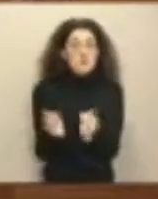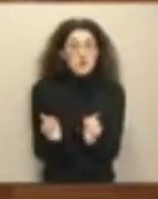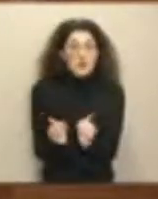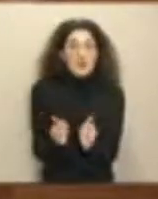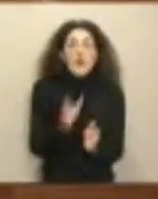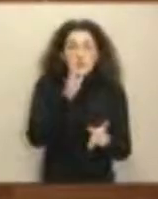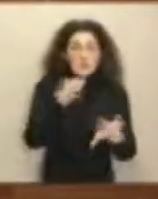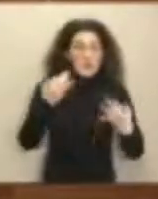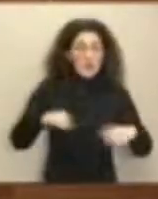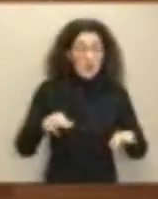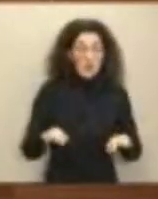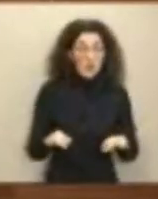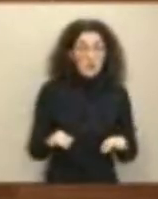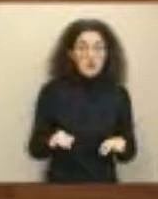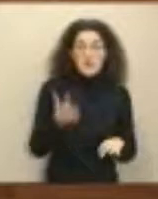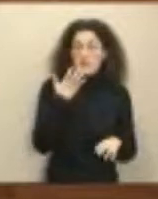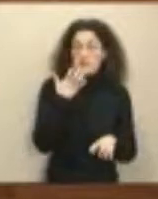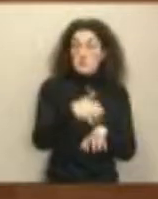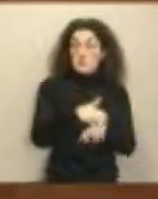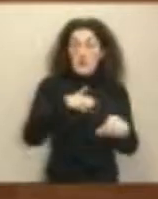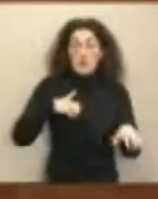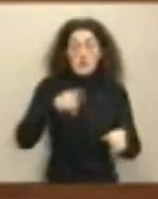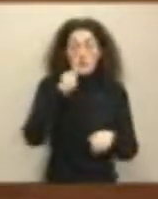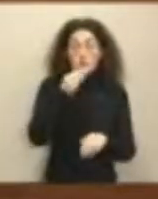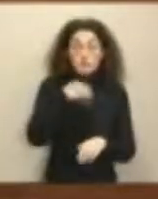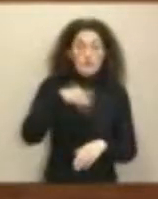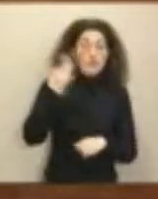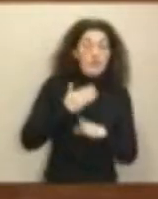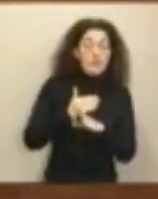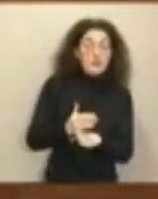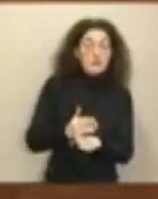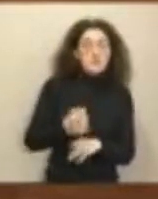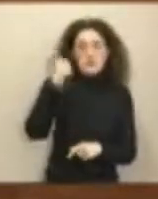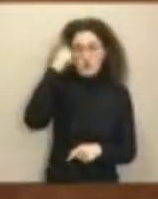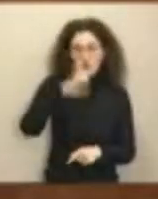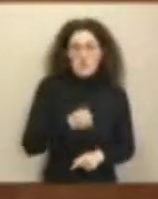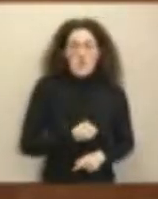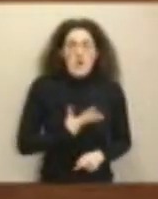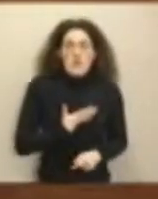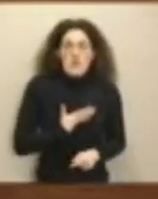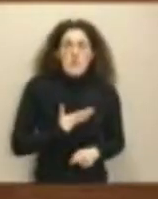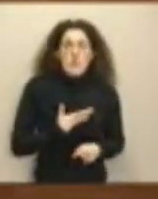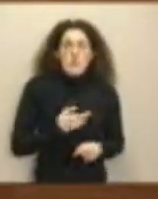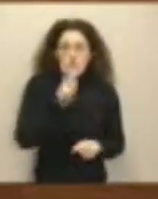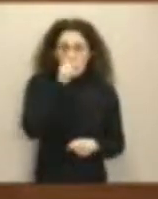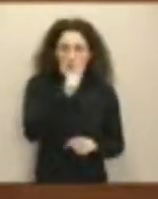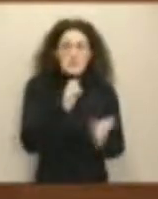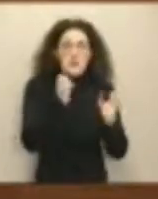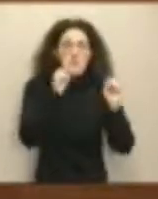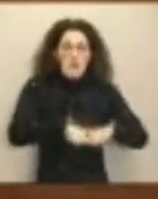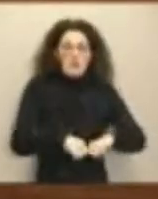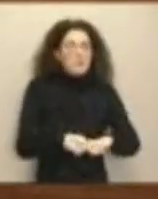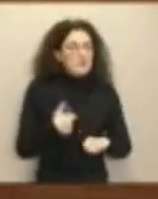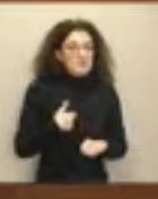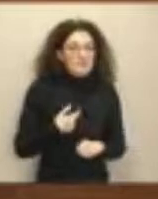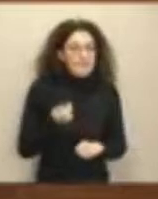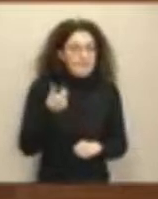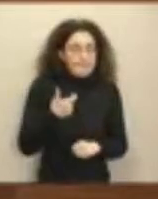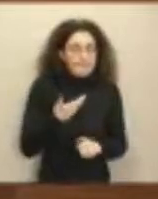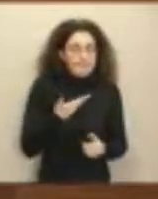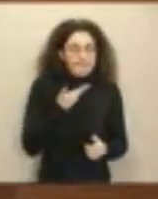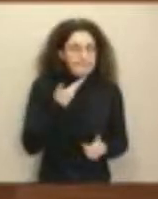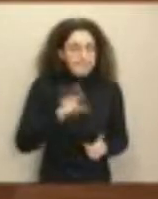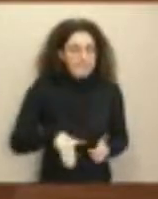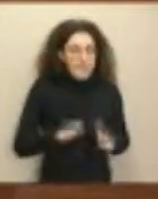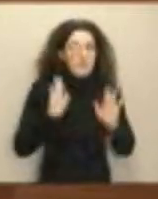porque claro, si hubiese mayoría holgada, yo conozco la vocación socialista del pacto, que es escasa.